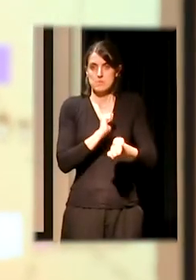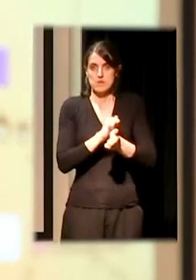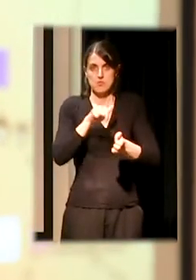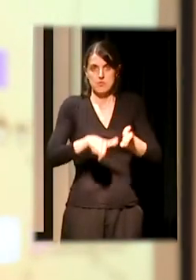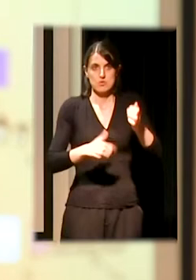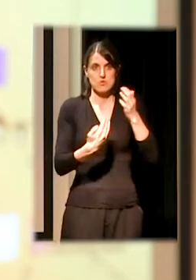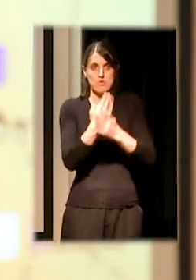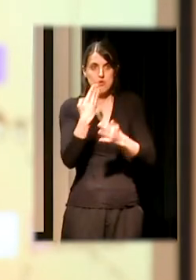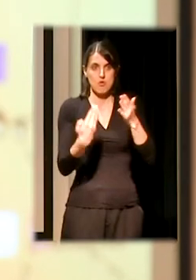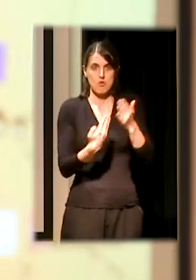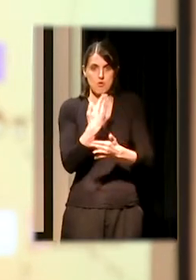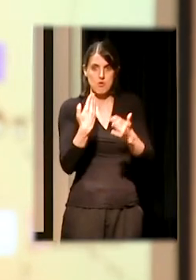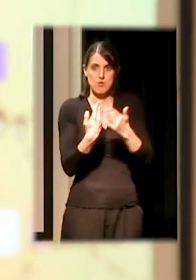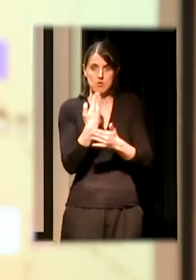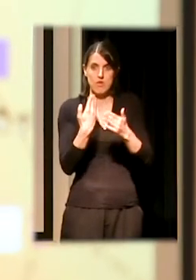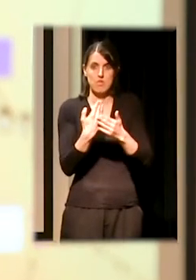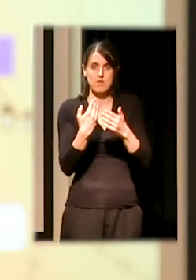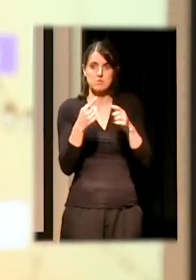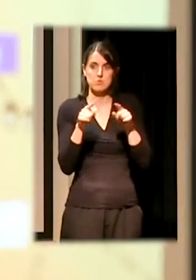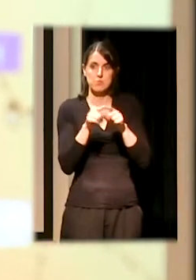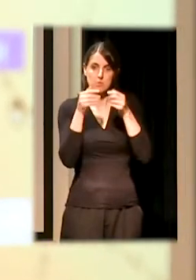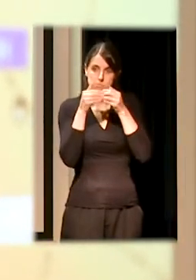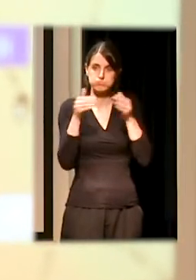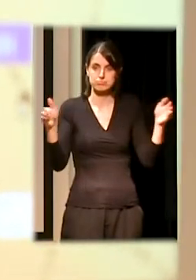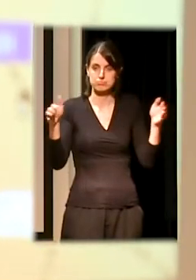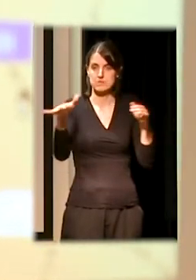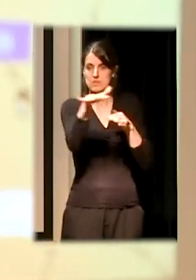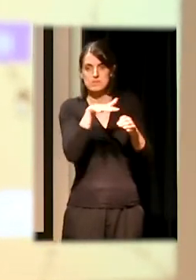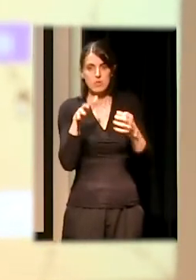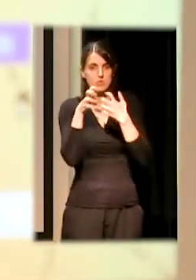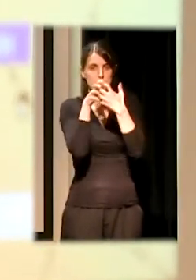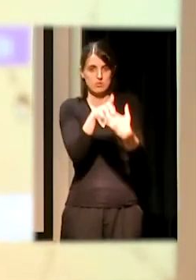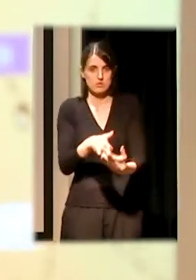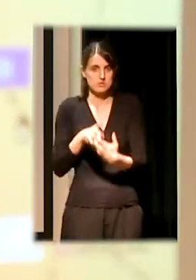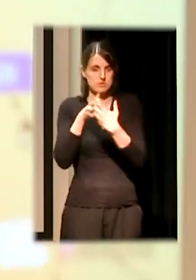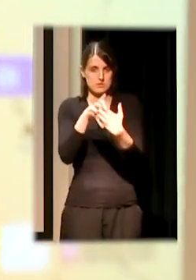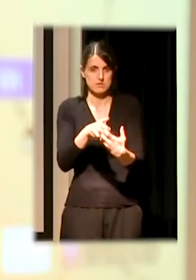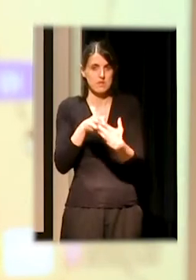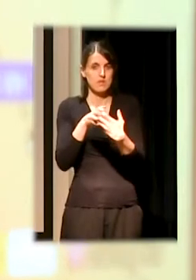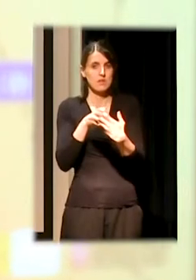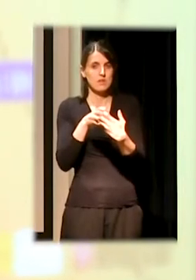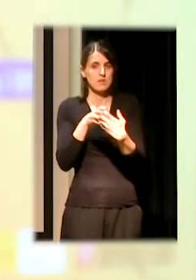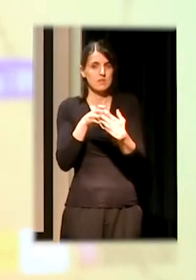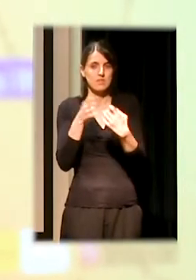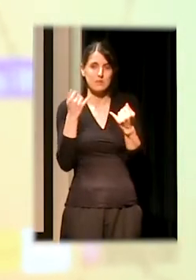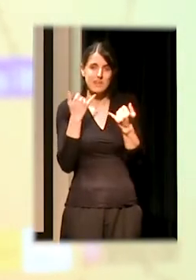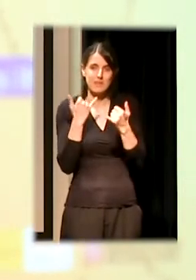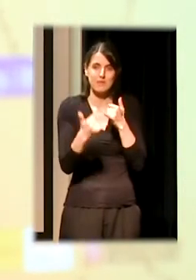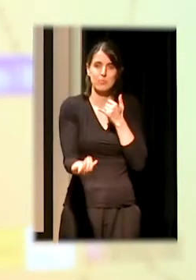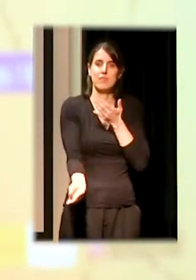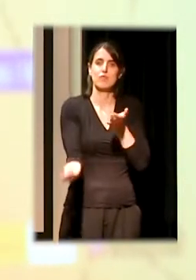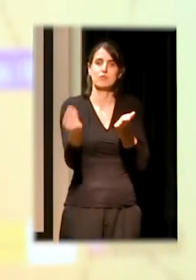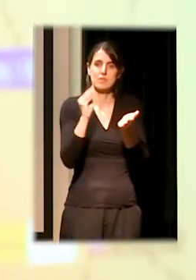jornadas se haya abierto un espacio de resistencia que sirva un poco para reapropiarnos de la